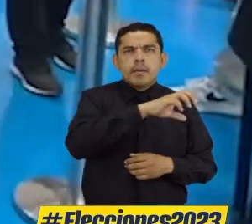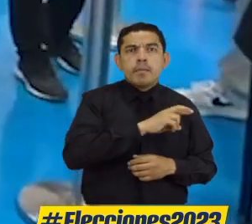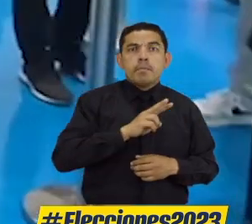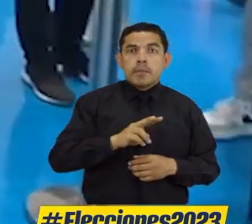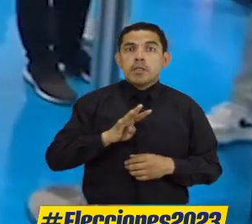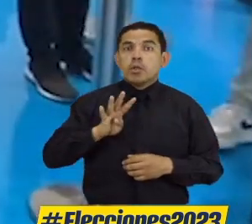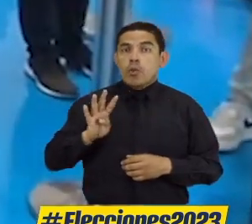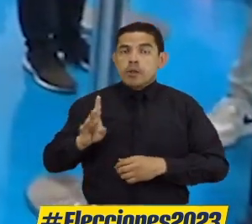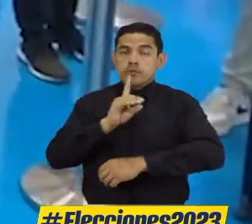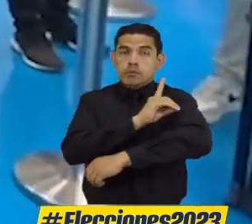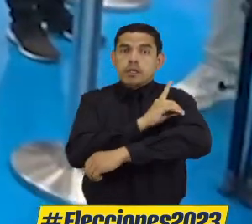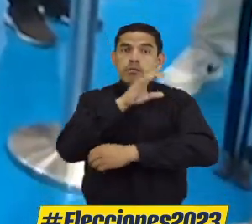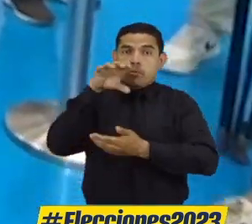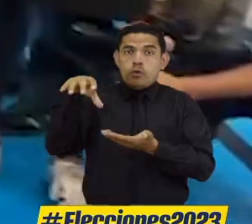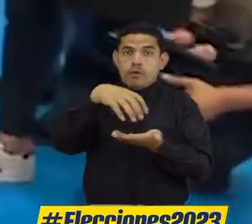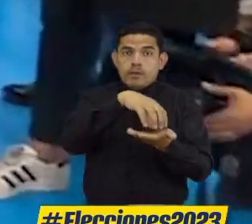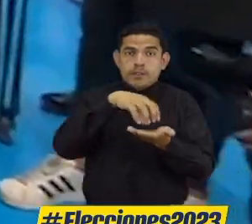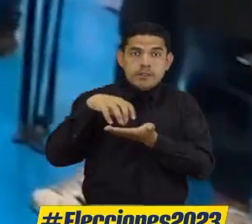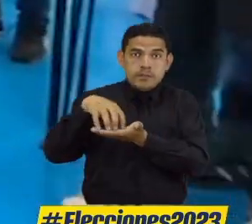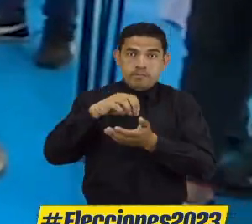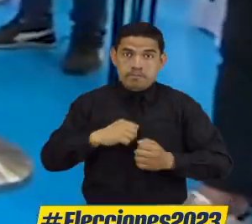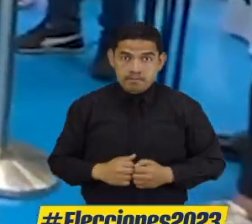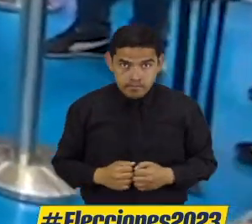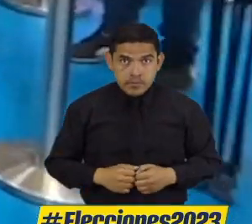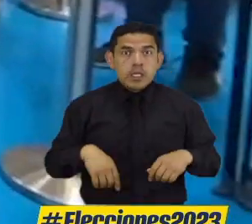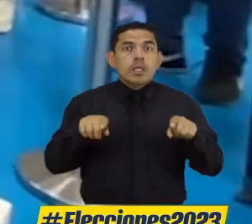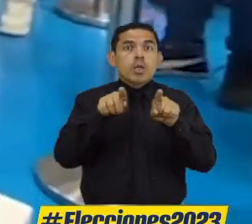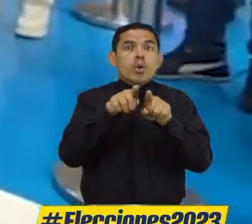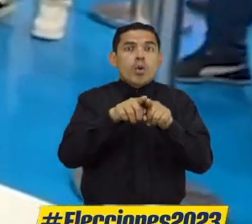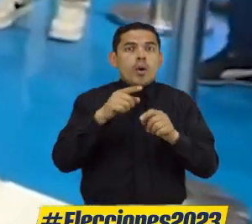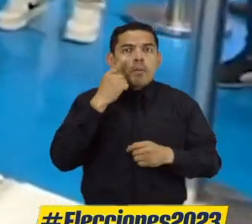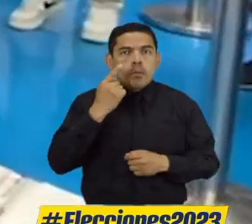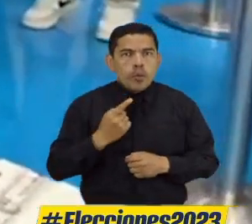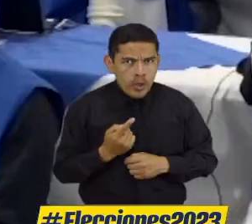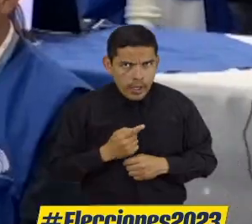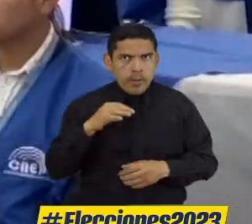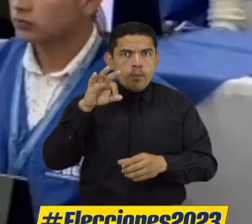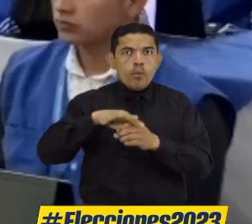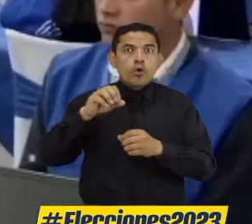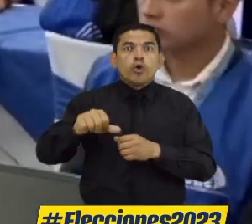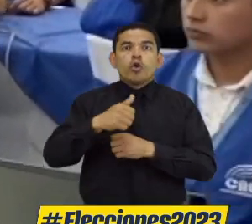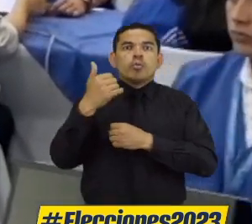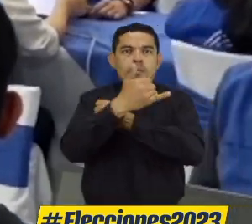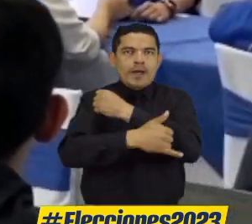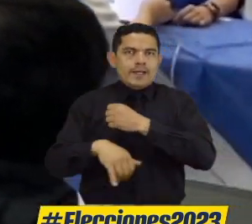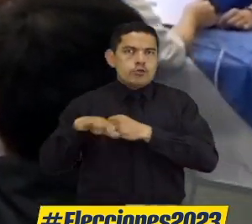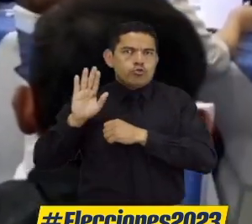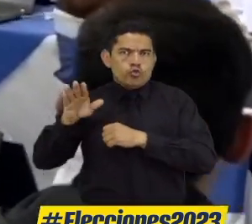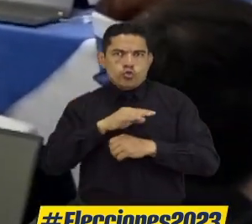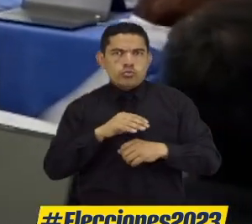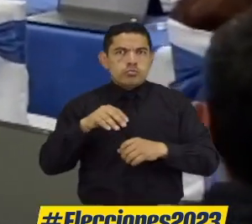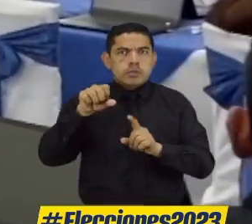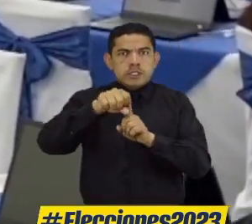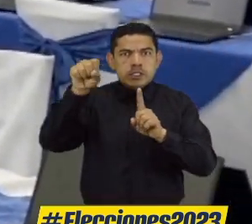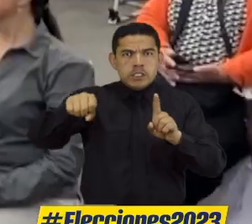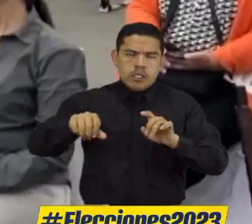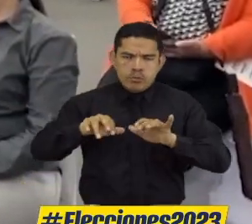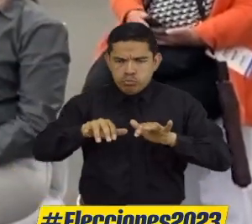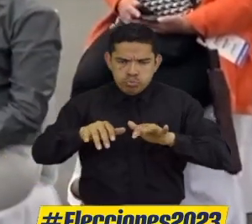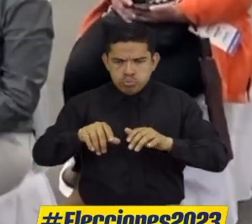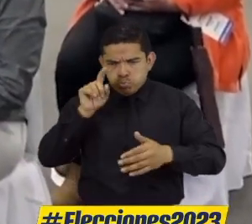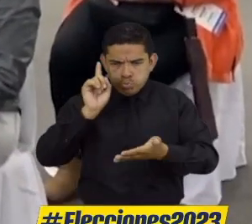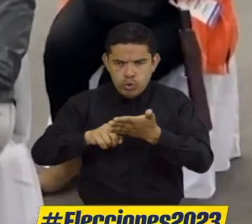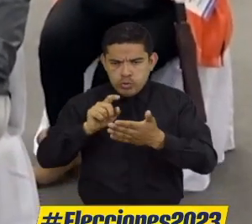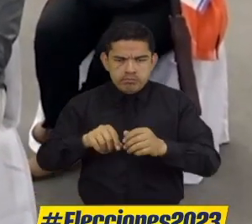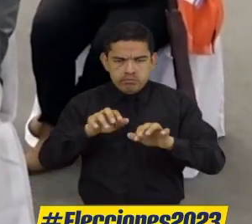las 24 delegaciones provinciales. Asimismo, se realizó el simulacro de voto en el exterior, donde se puso a prueba la operatividad